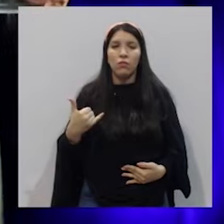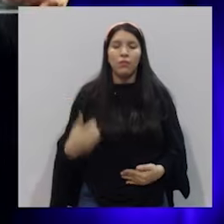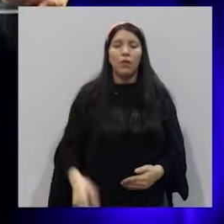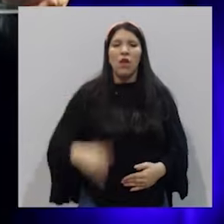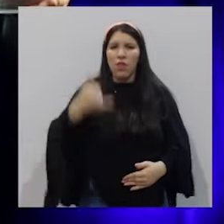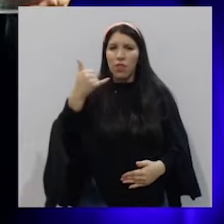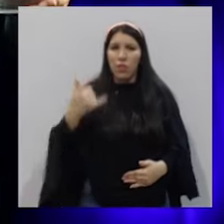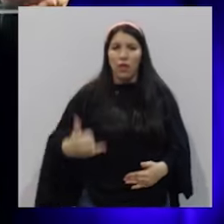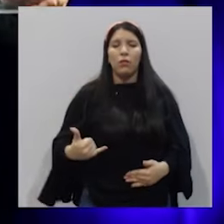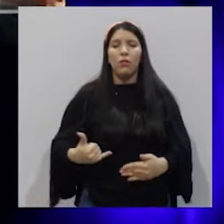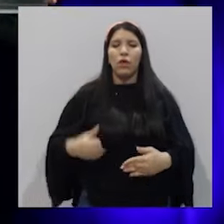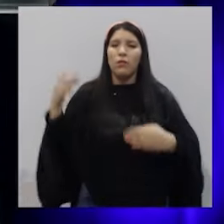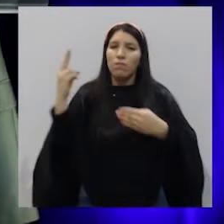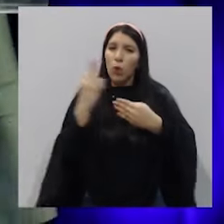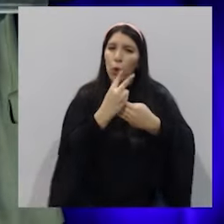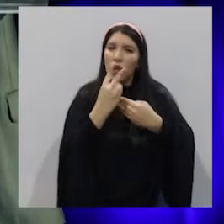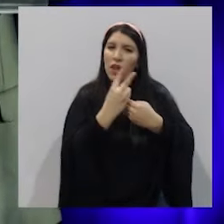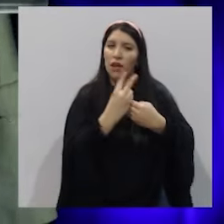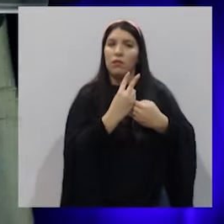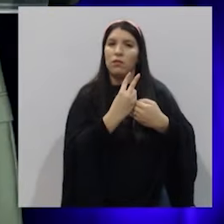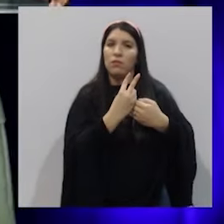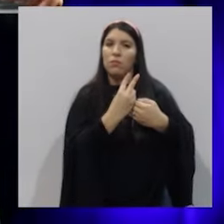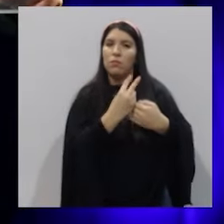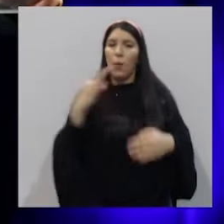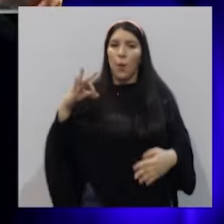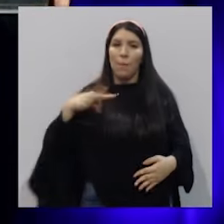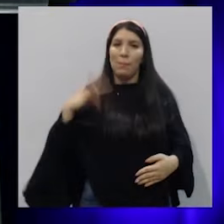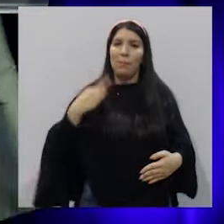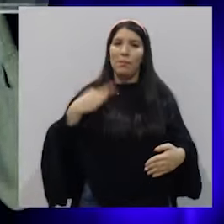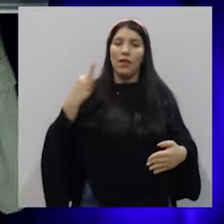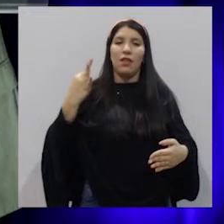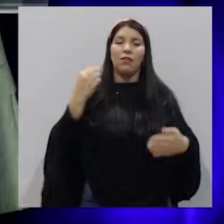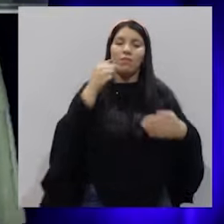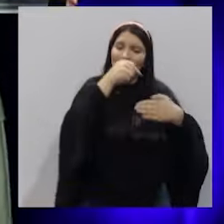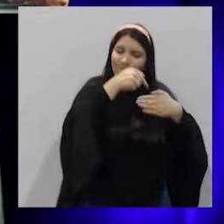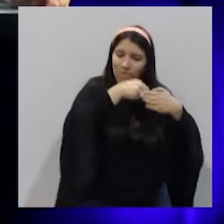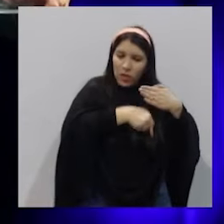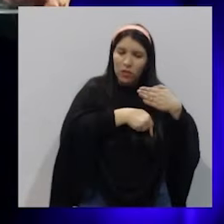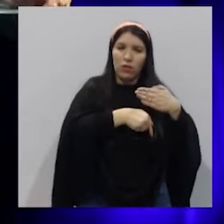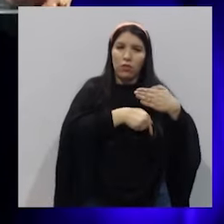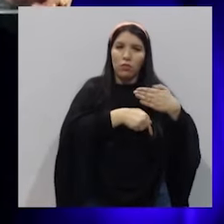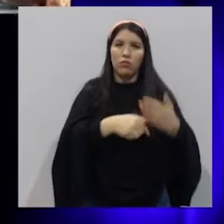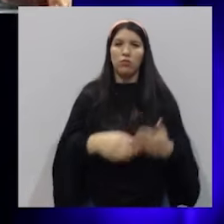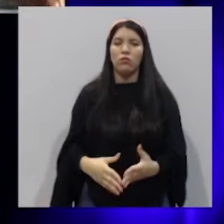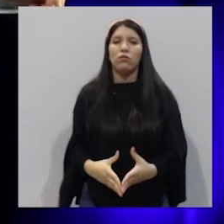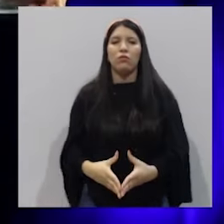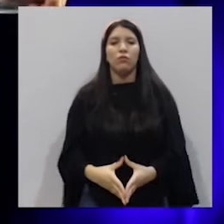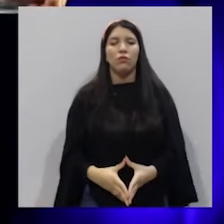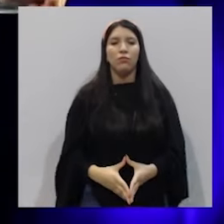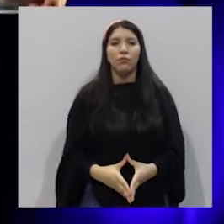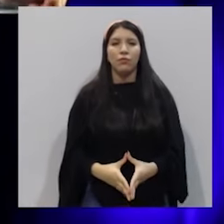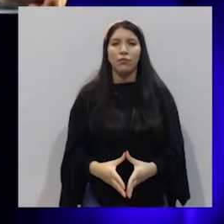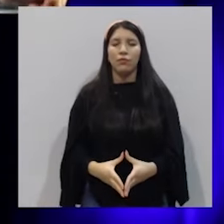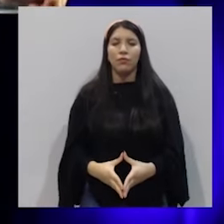dios ejecutado por jesús que el espíritu santo que administra esa es la obra hecha por dios ahora cuando somos